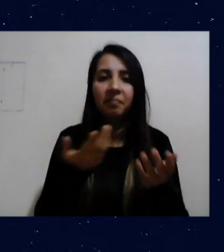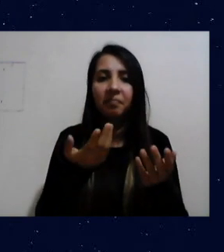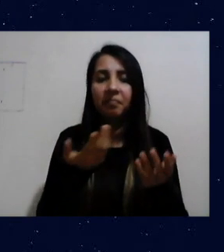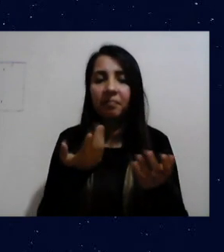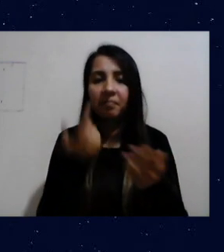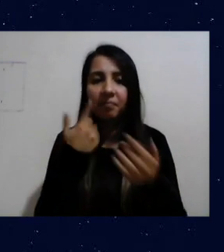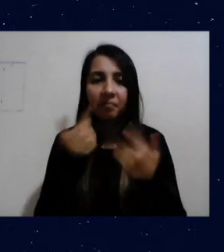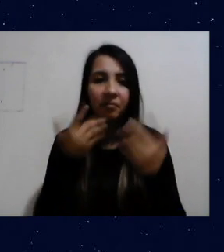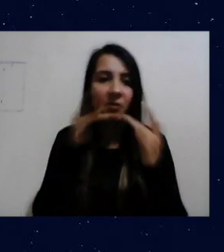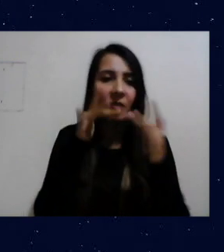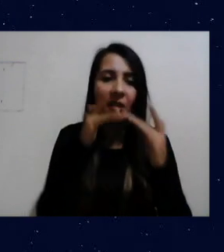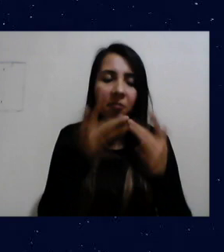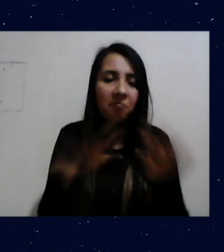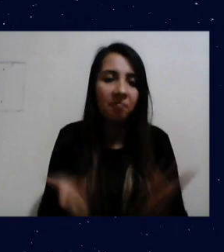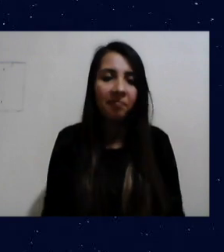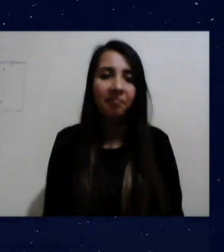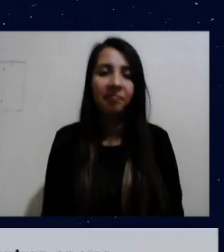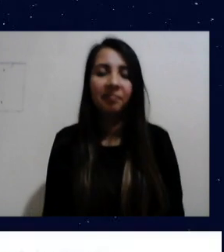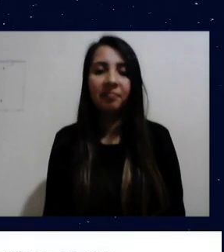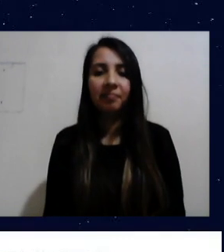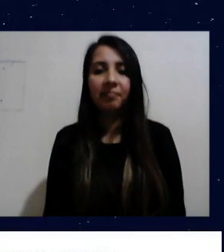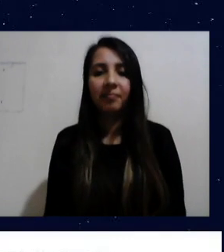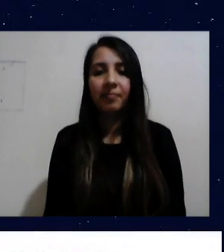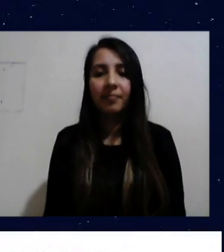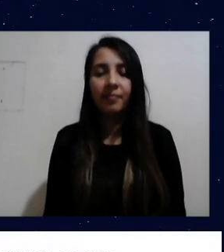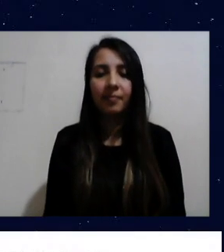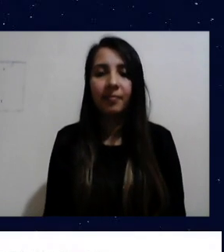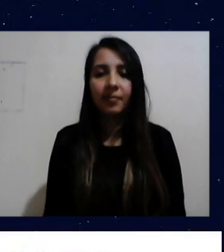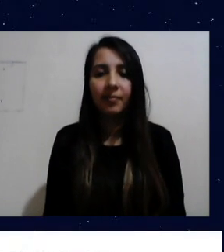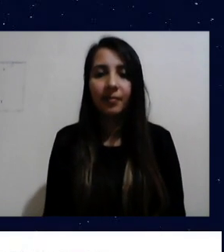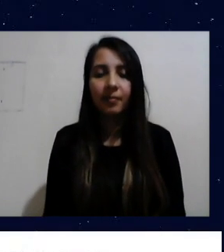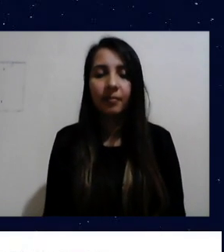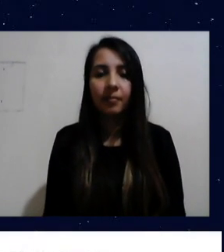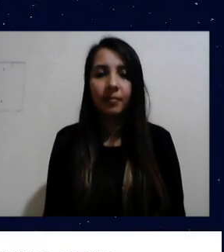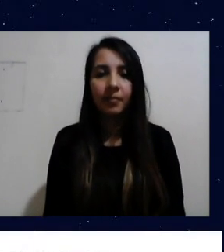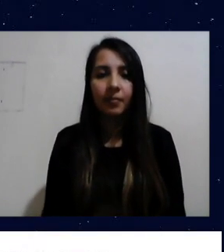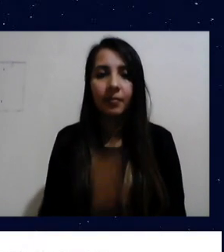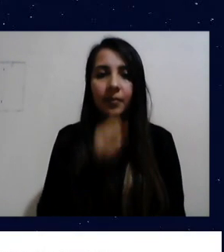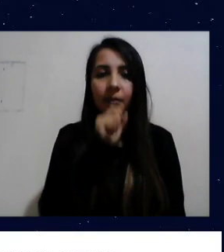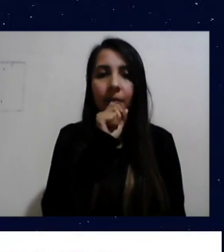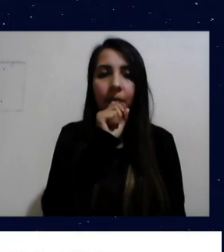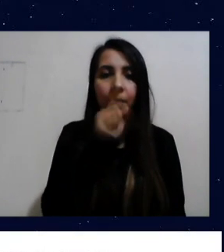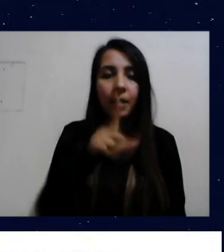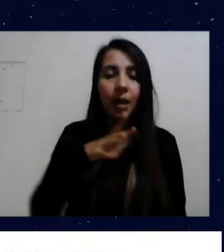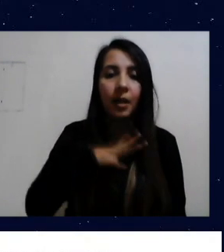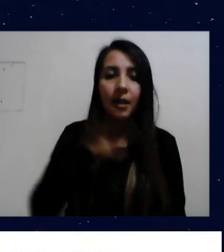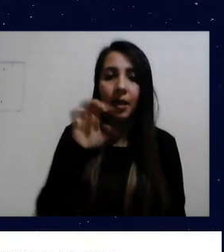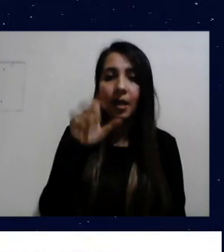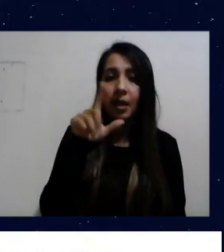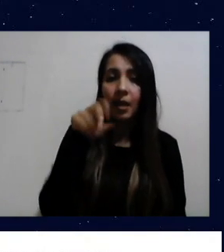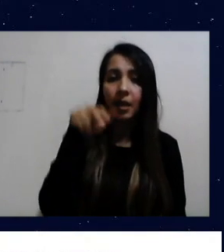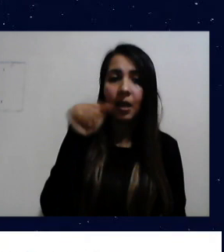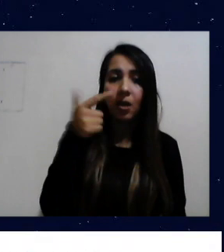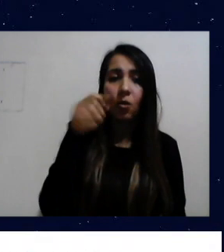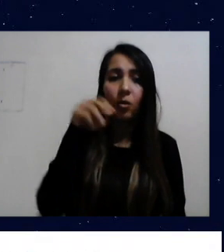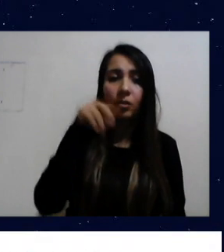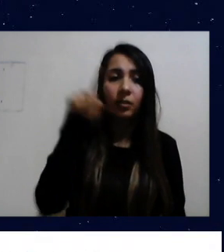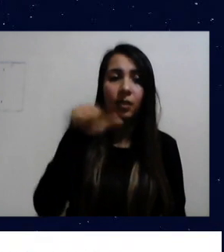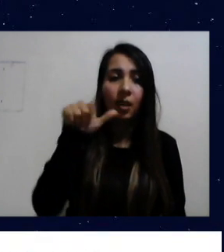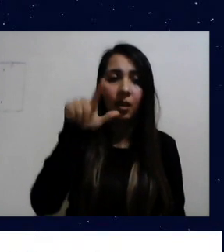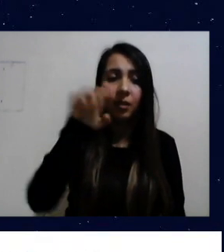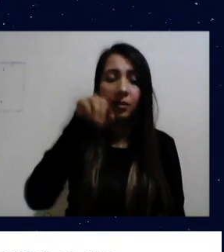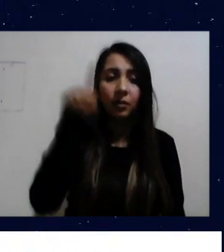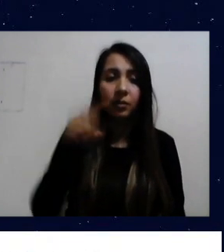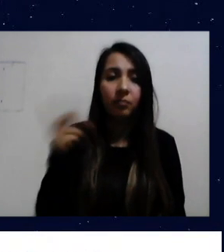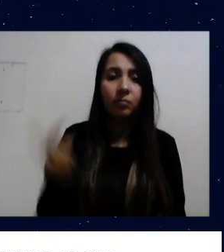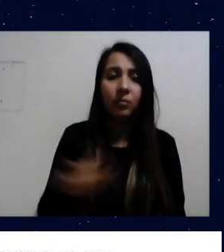También tenemos aquí Elena González, pregunta ¿de qué manera podría afectar la radiación a los sedimentos que se